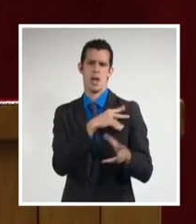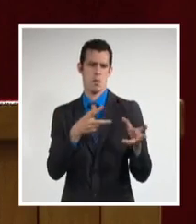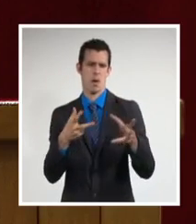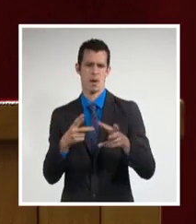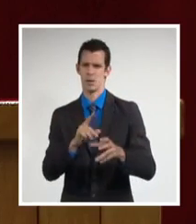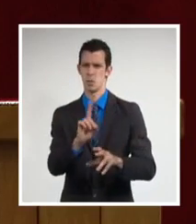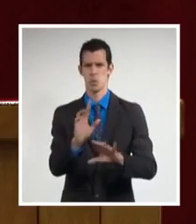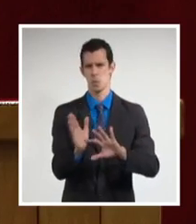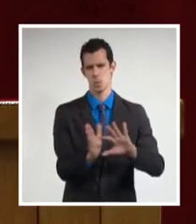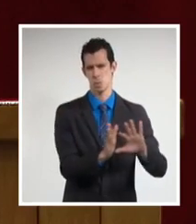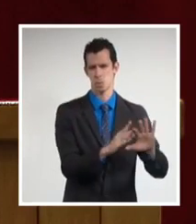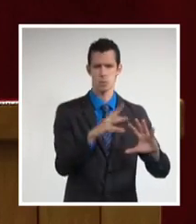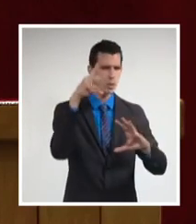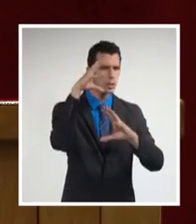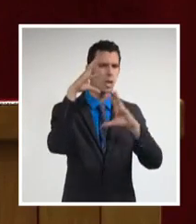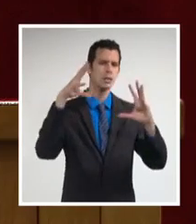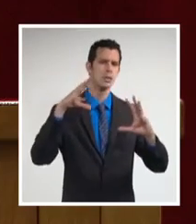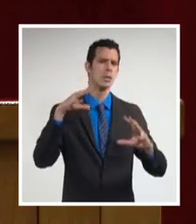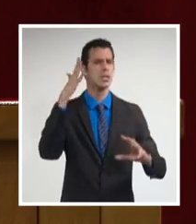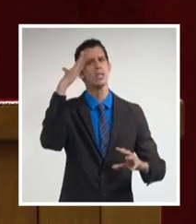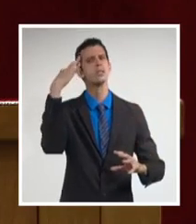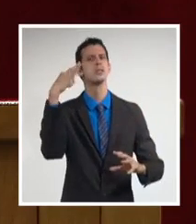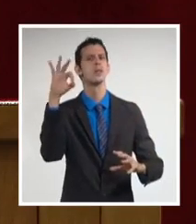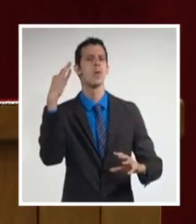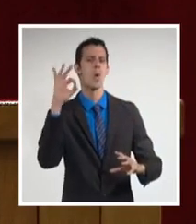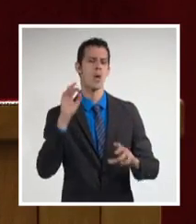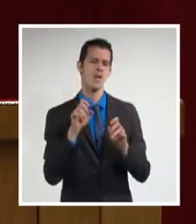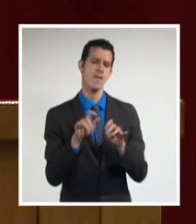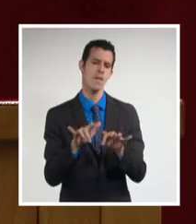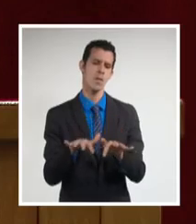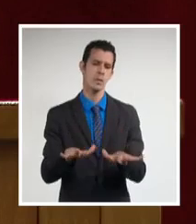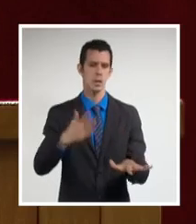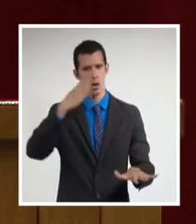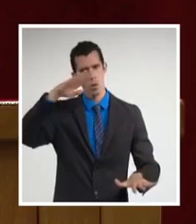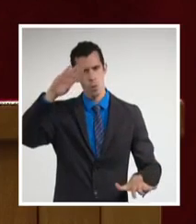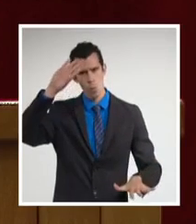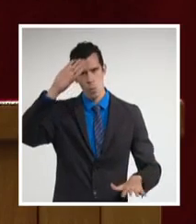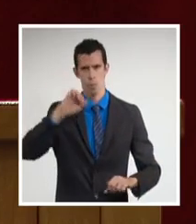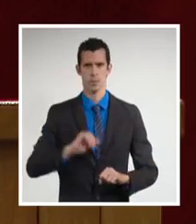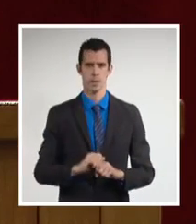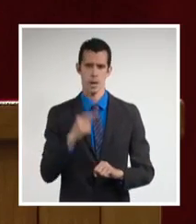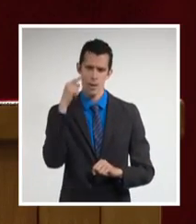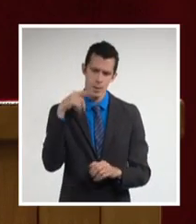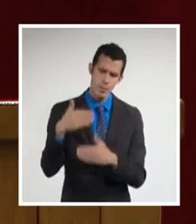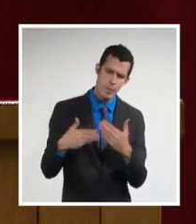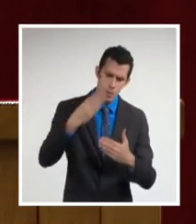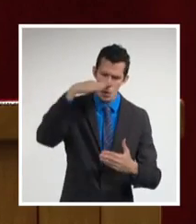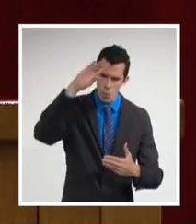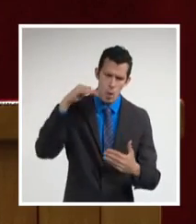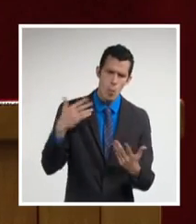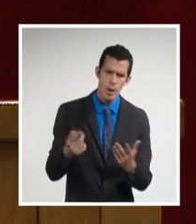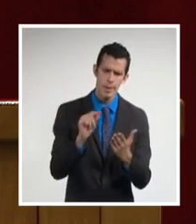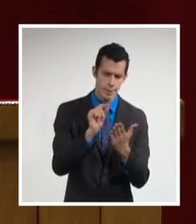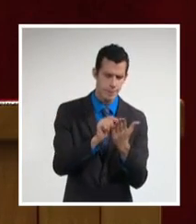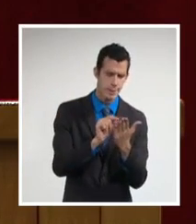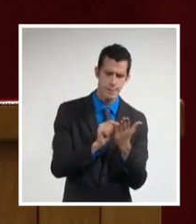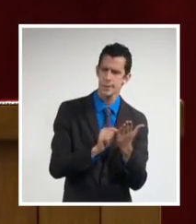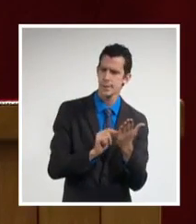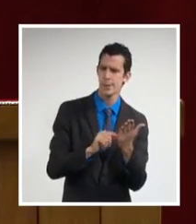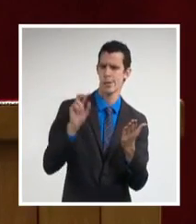la sensación de que poseen la capacidad de influir en los asuntos en debate. Es justamente en